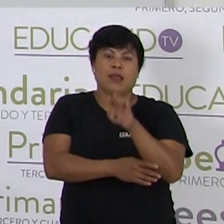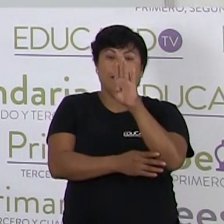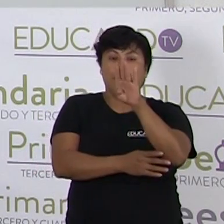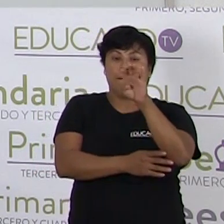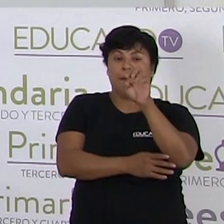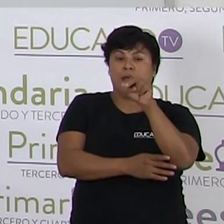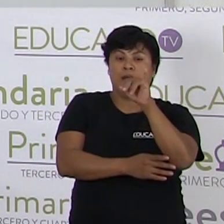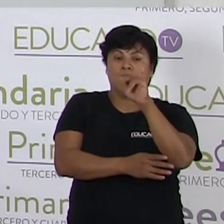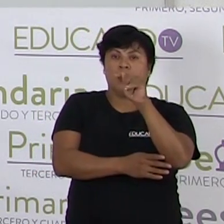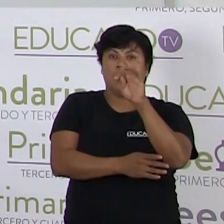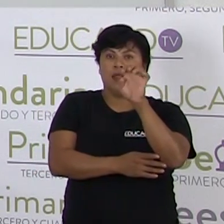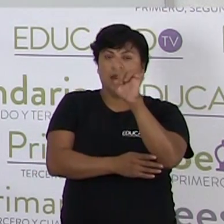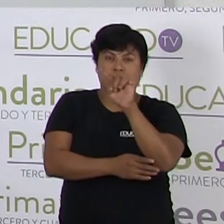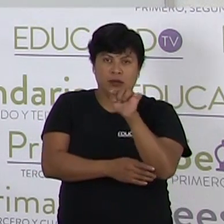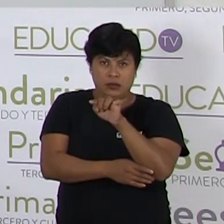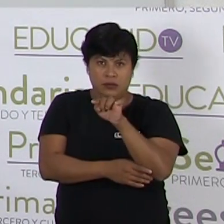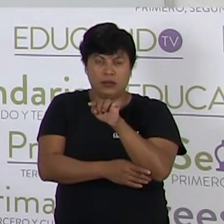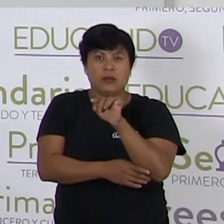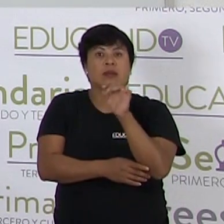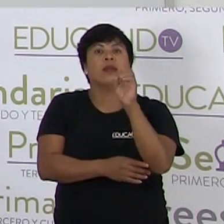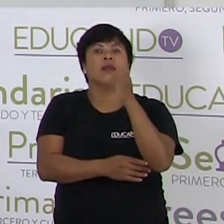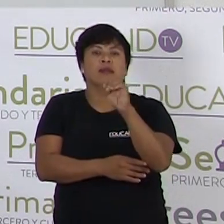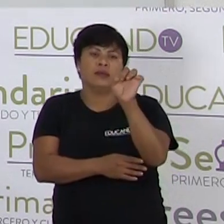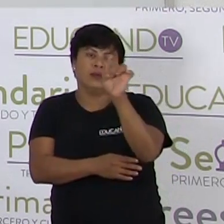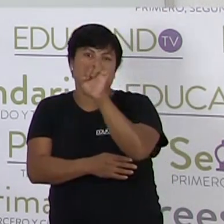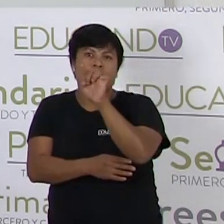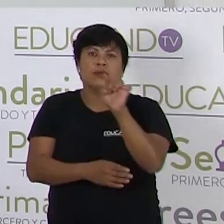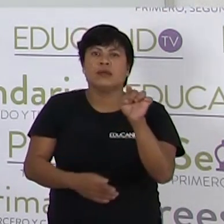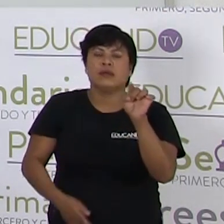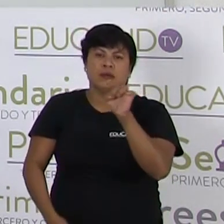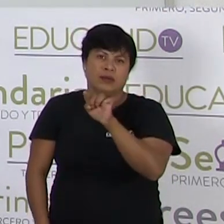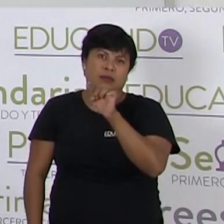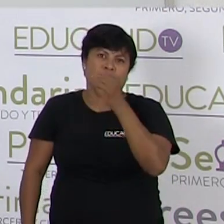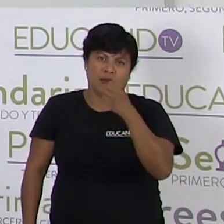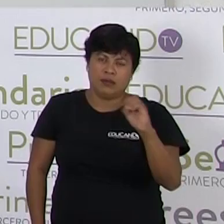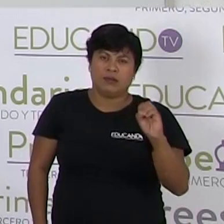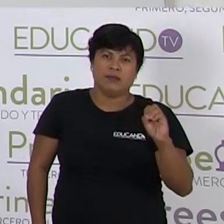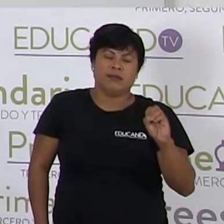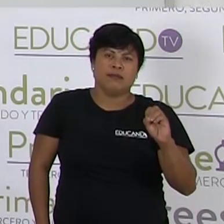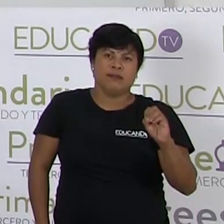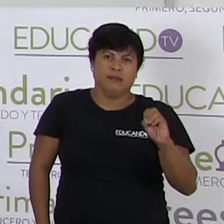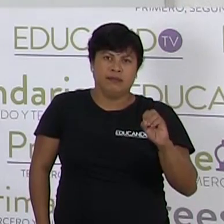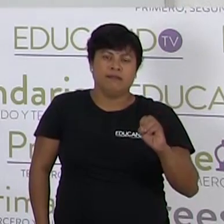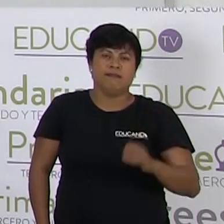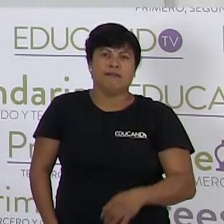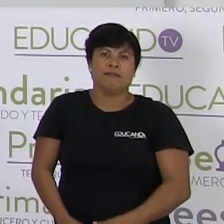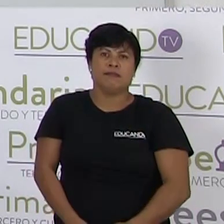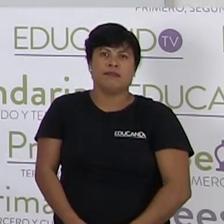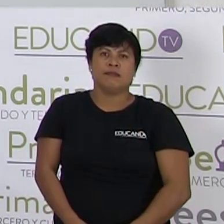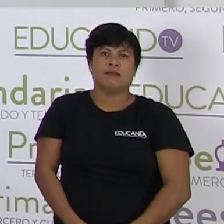Debe llevar Z. Benítez.